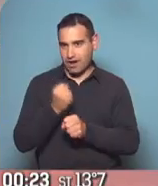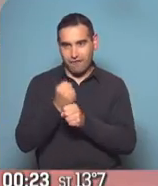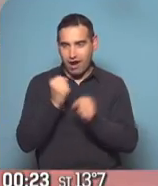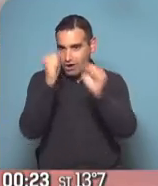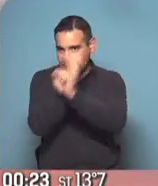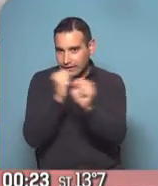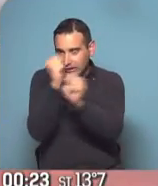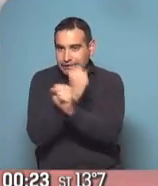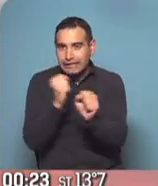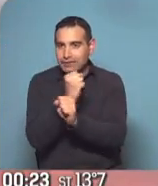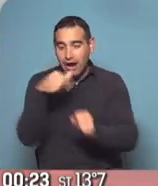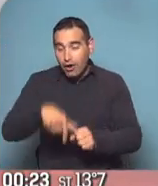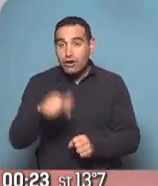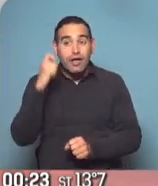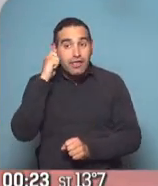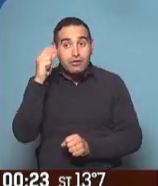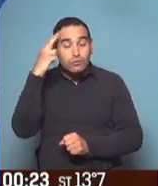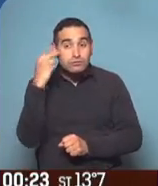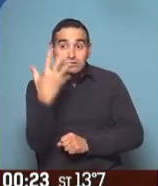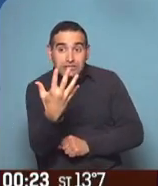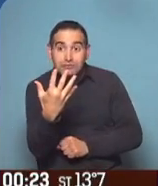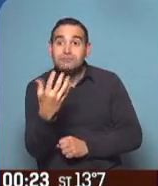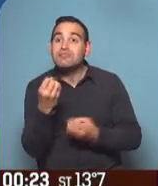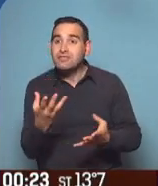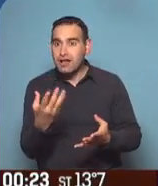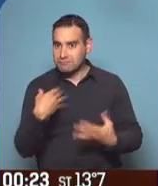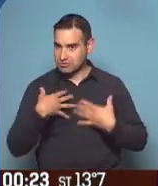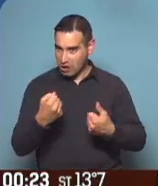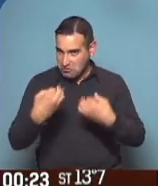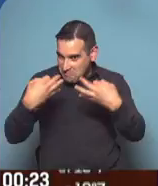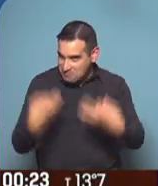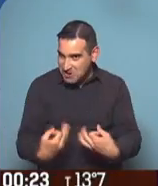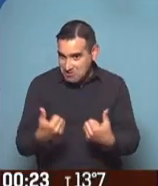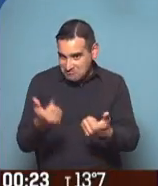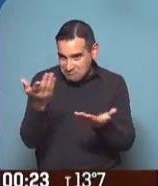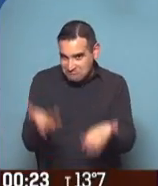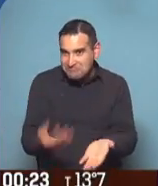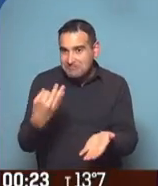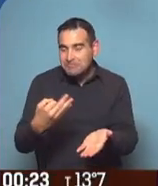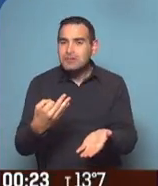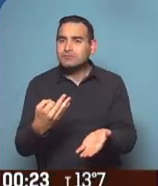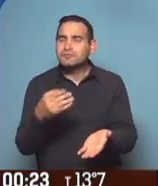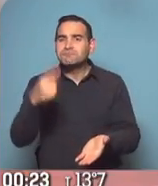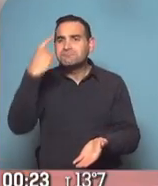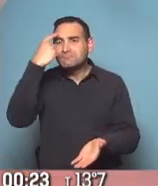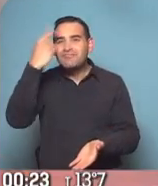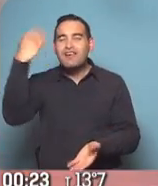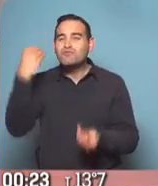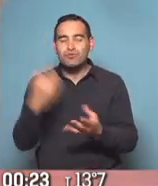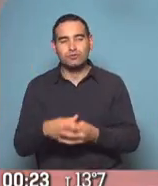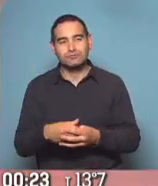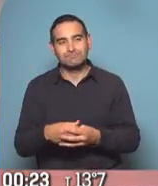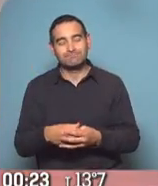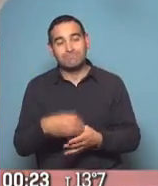ingeniero a los 95 años sano en saludables como como observa esto para mí